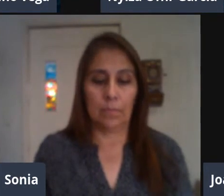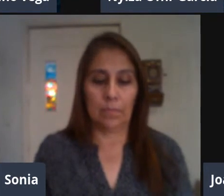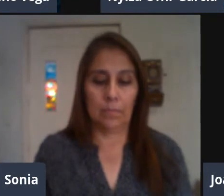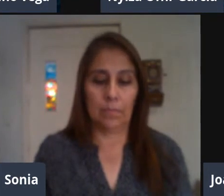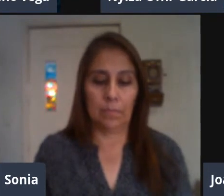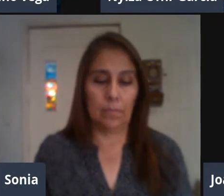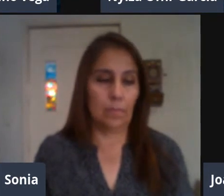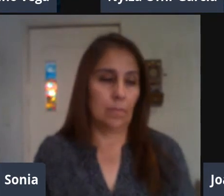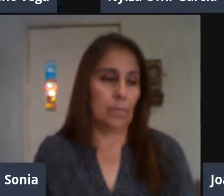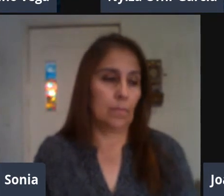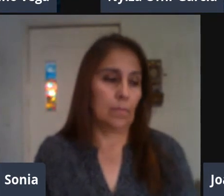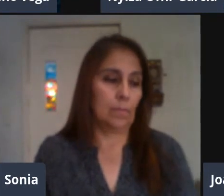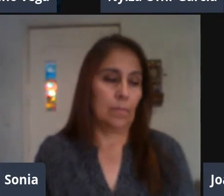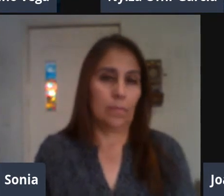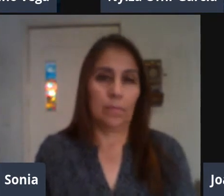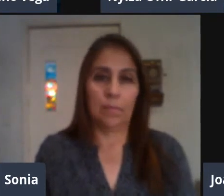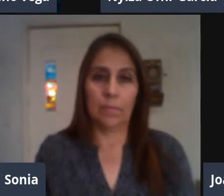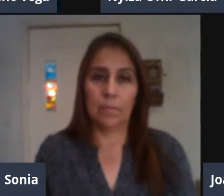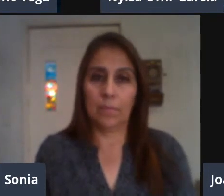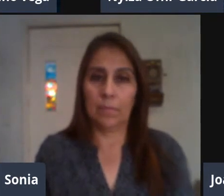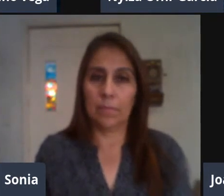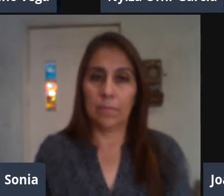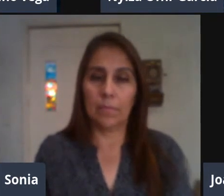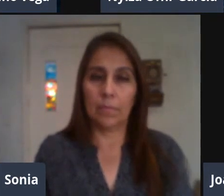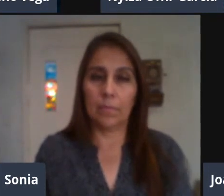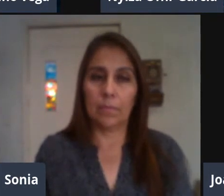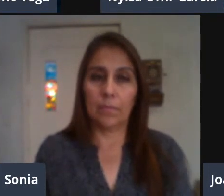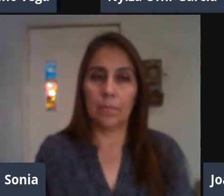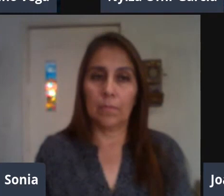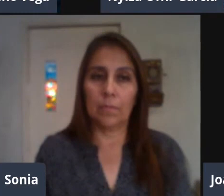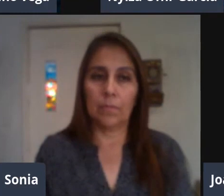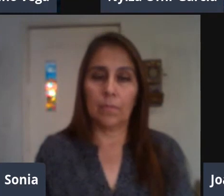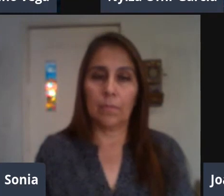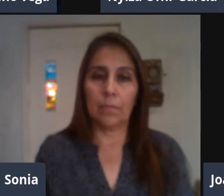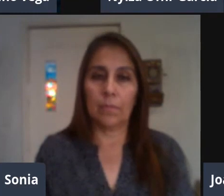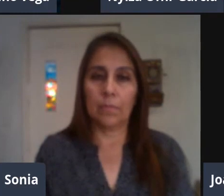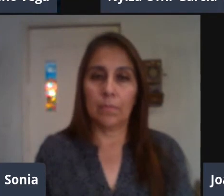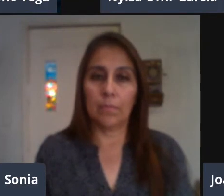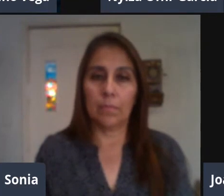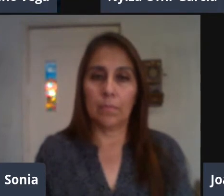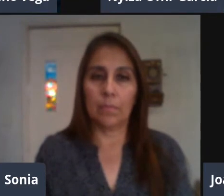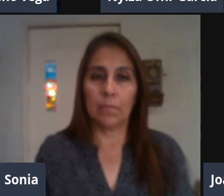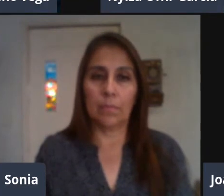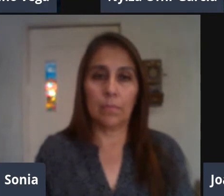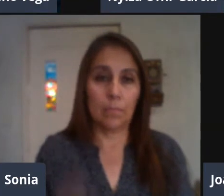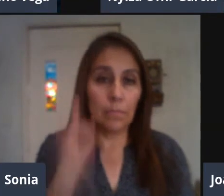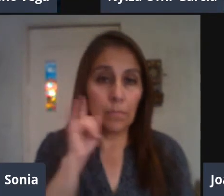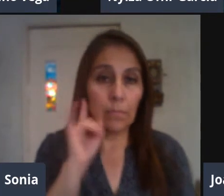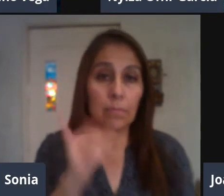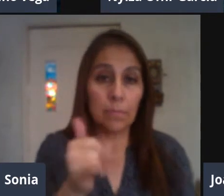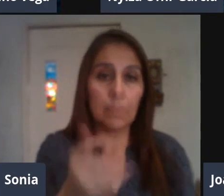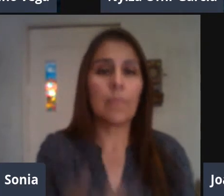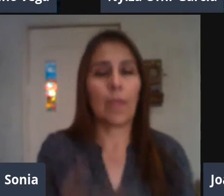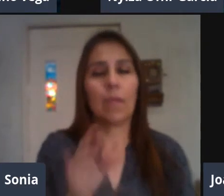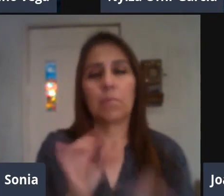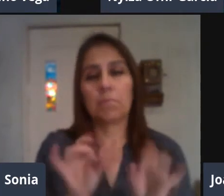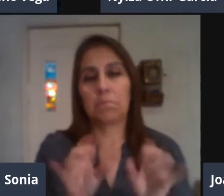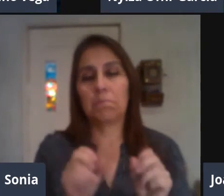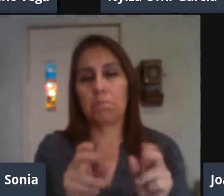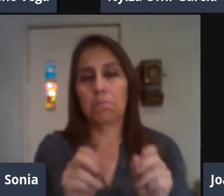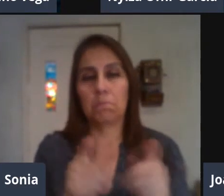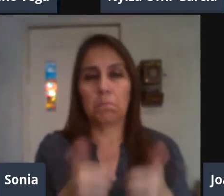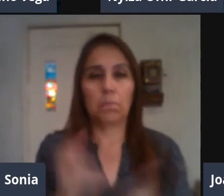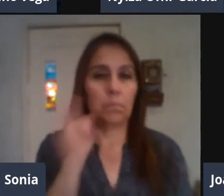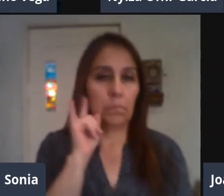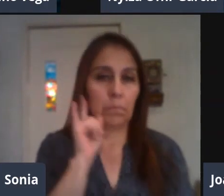deje de escucharlos ahí nos escuchan y me escuchas da la historia acabe en